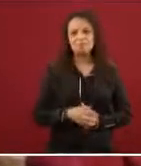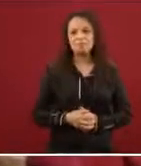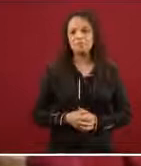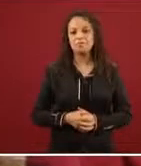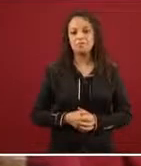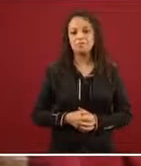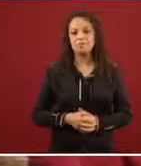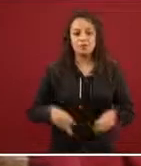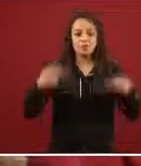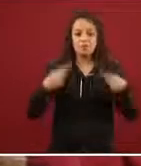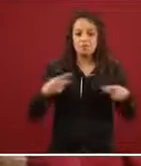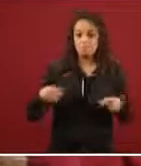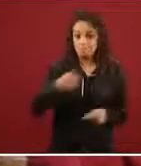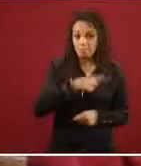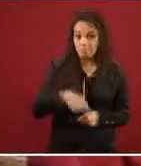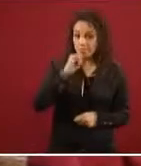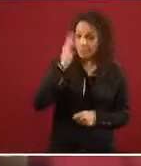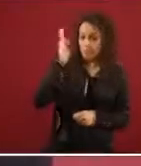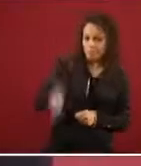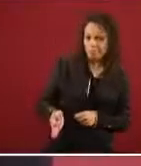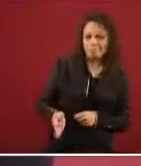la gente no lo va a permitir.